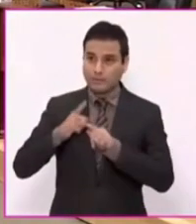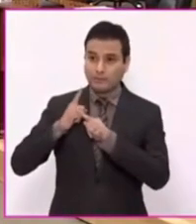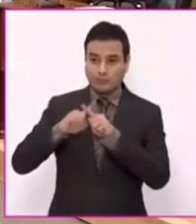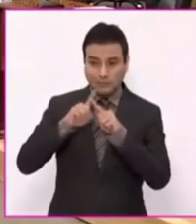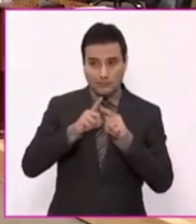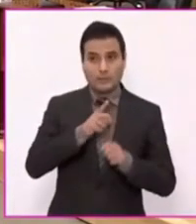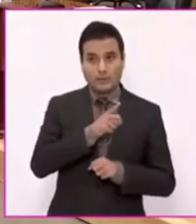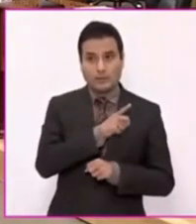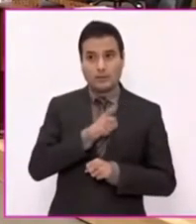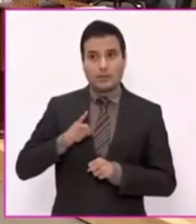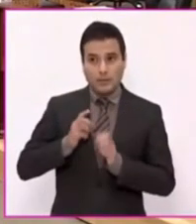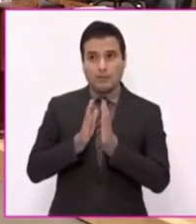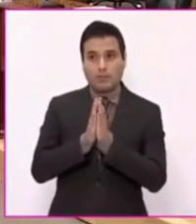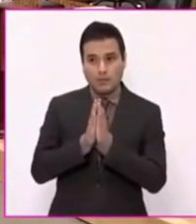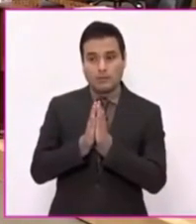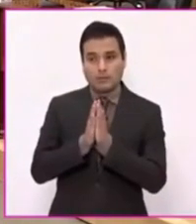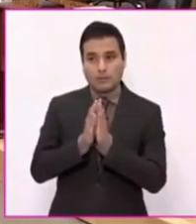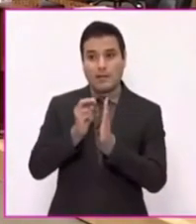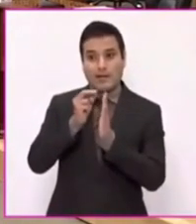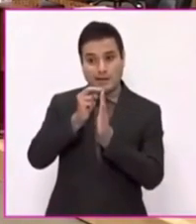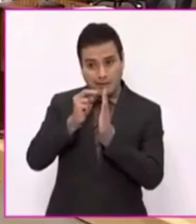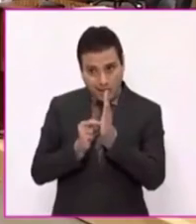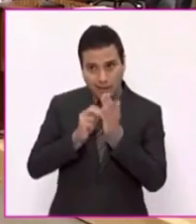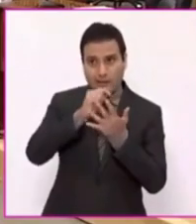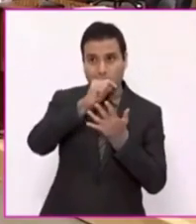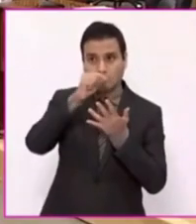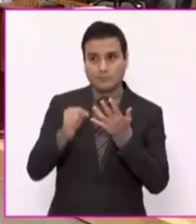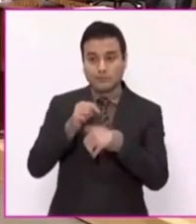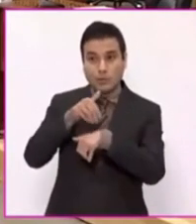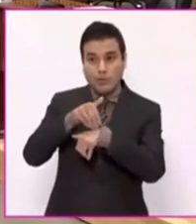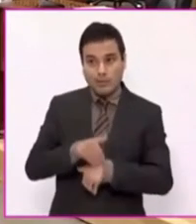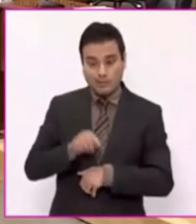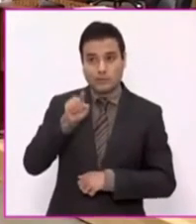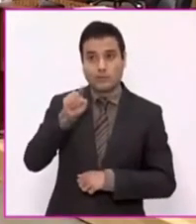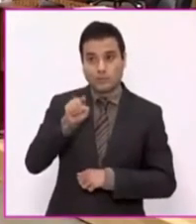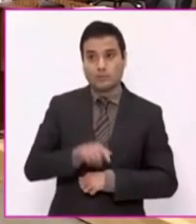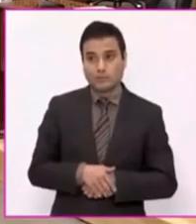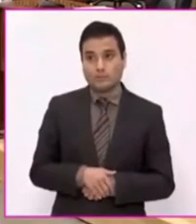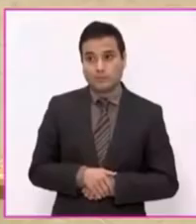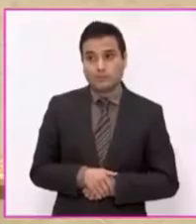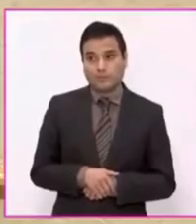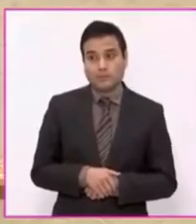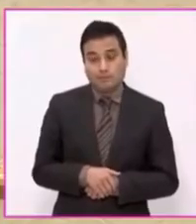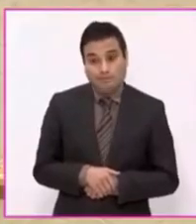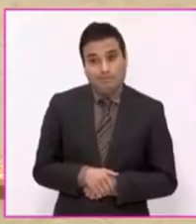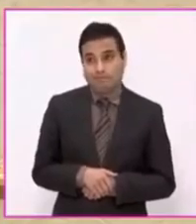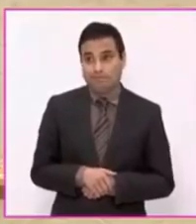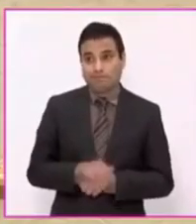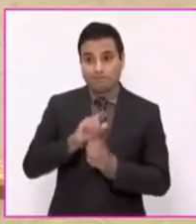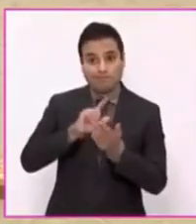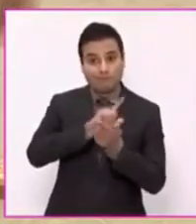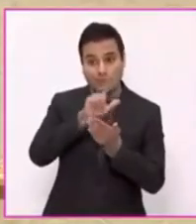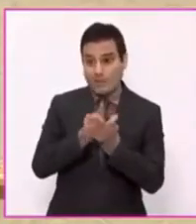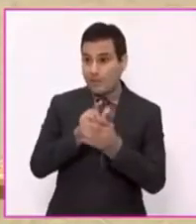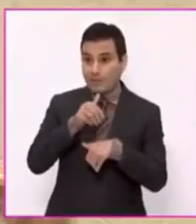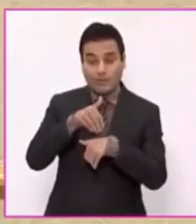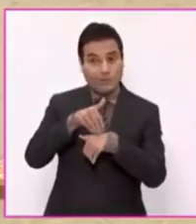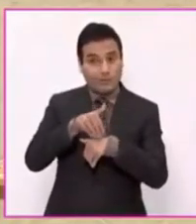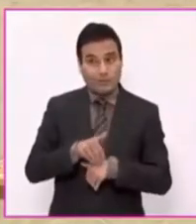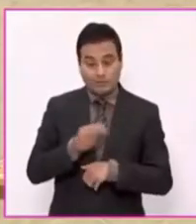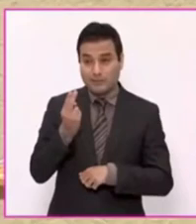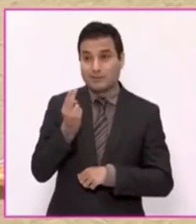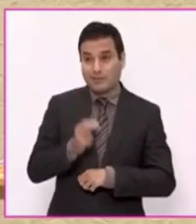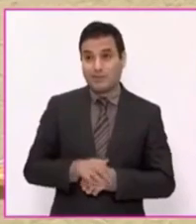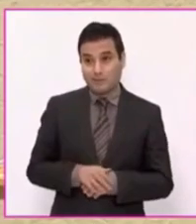estamos obligados por responsabilidad y además porque por apego al principio de legalidad que rige las funciones de